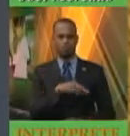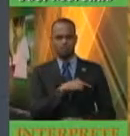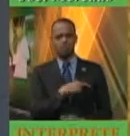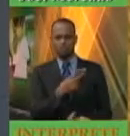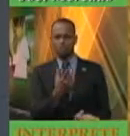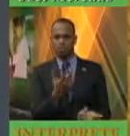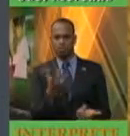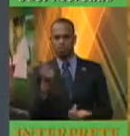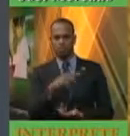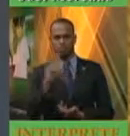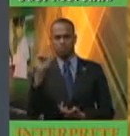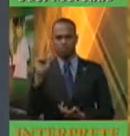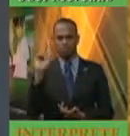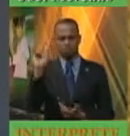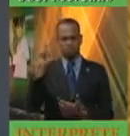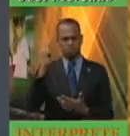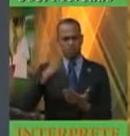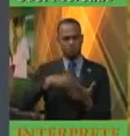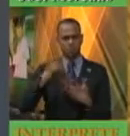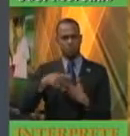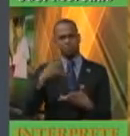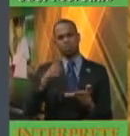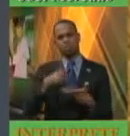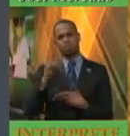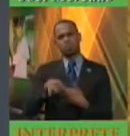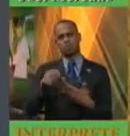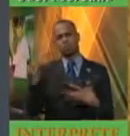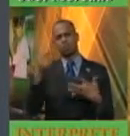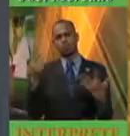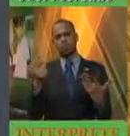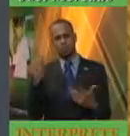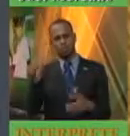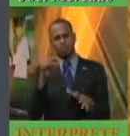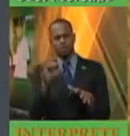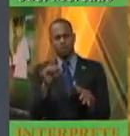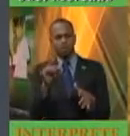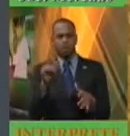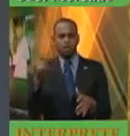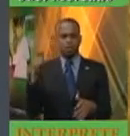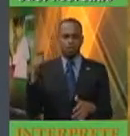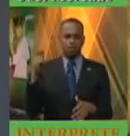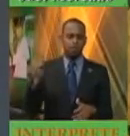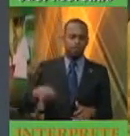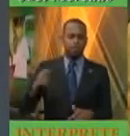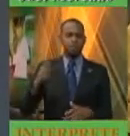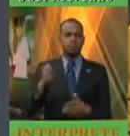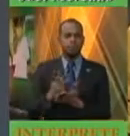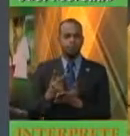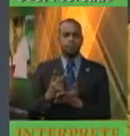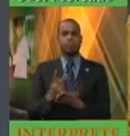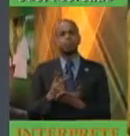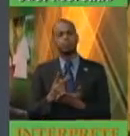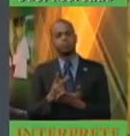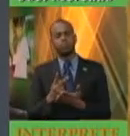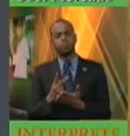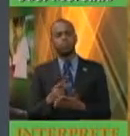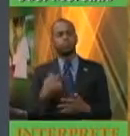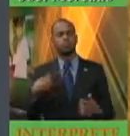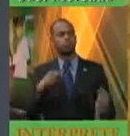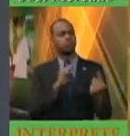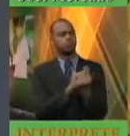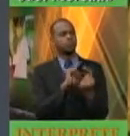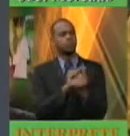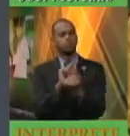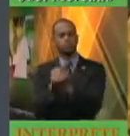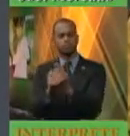los programas y los proyectos de la capitular, sí. Entonces, lo pudimos